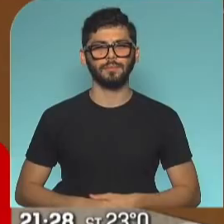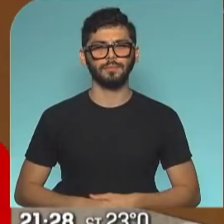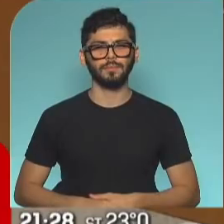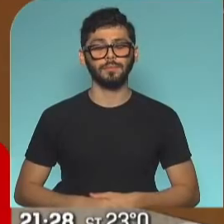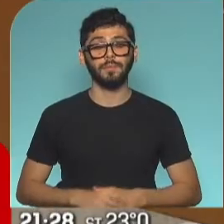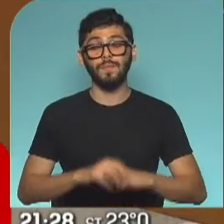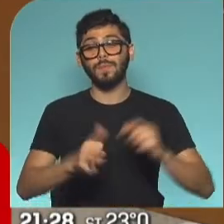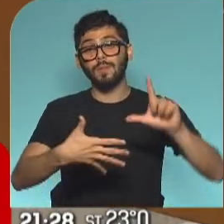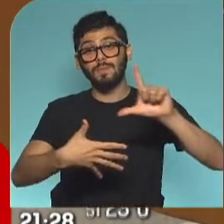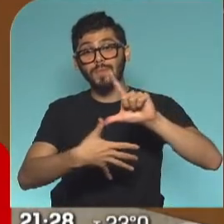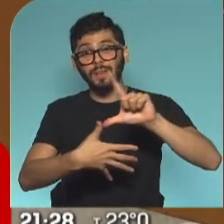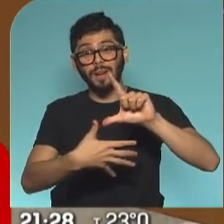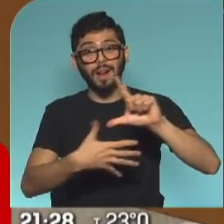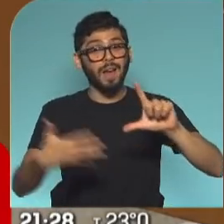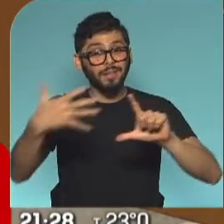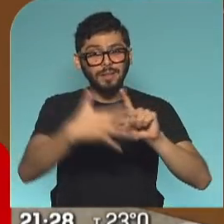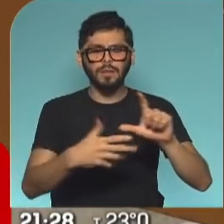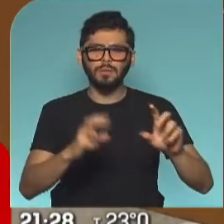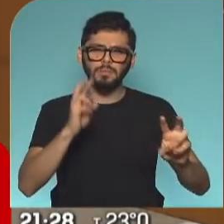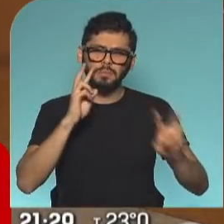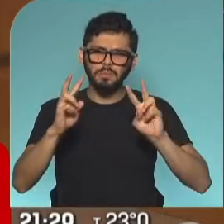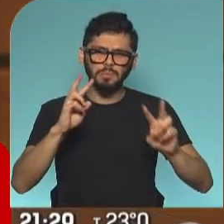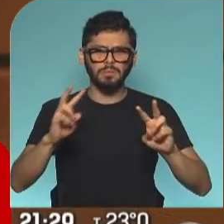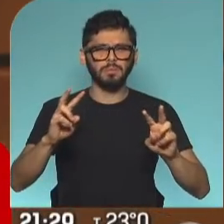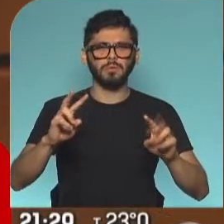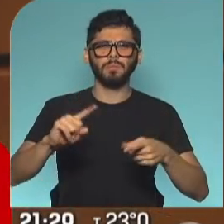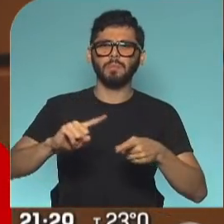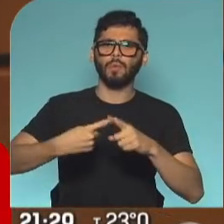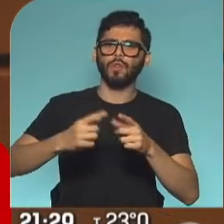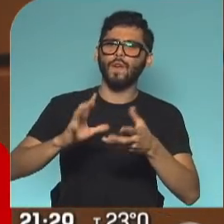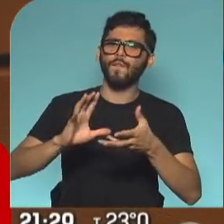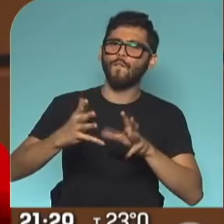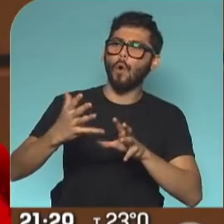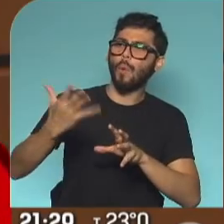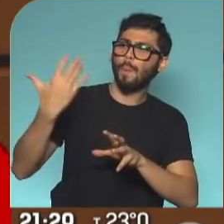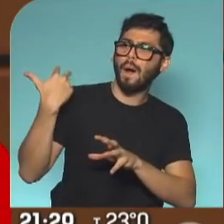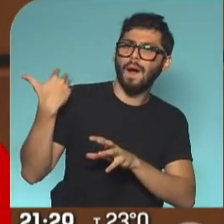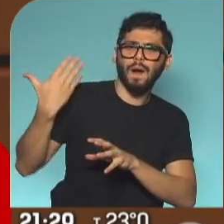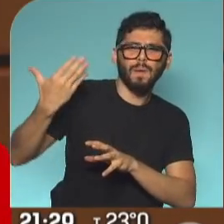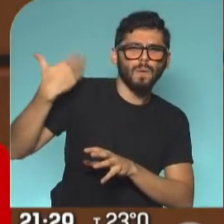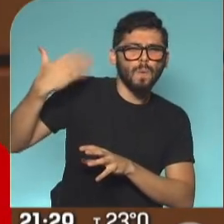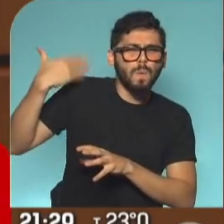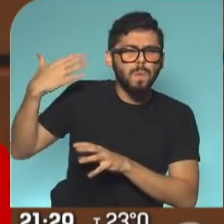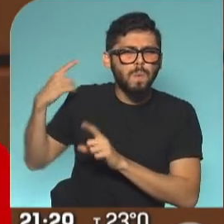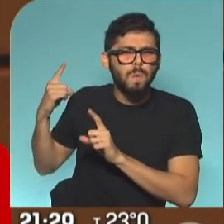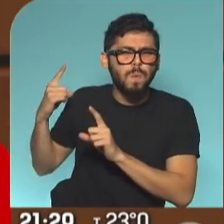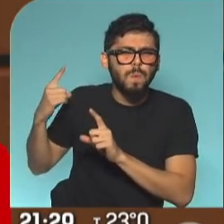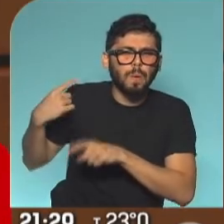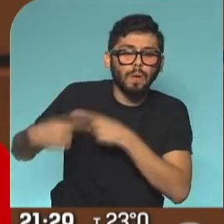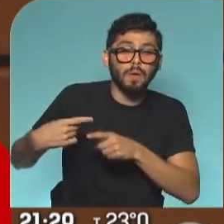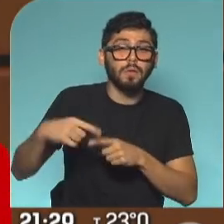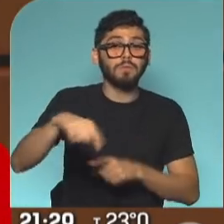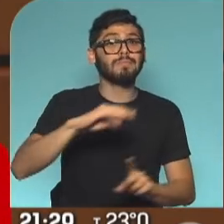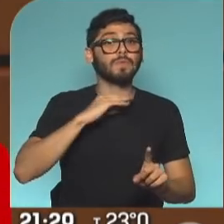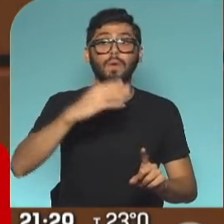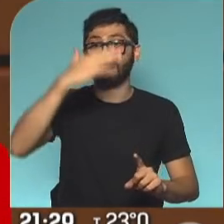que estaba viviendo cierto regreso al conservadurismo, que acá en México finalmente había llegado un hombre